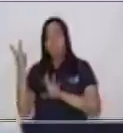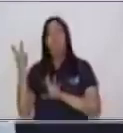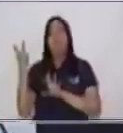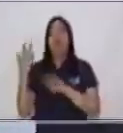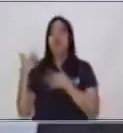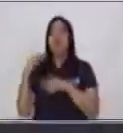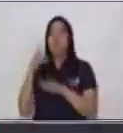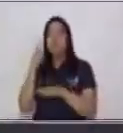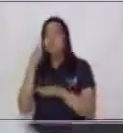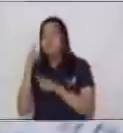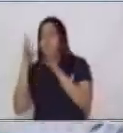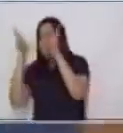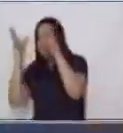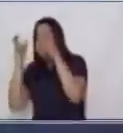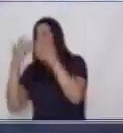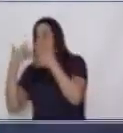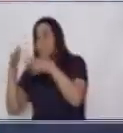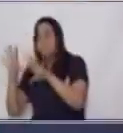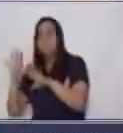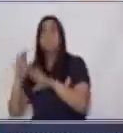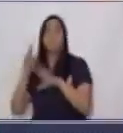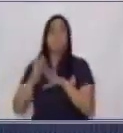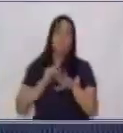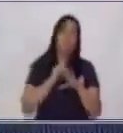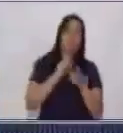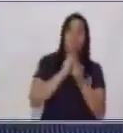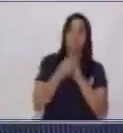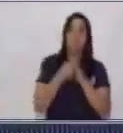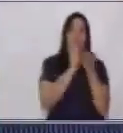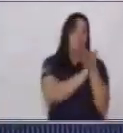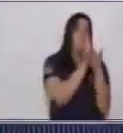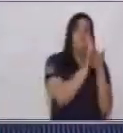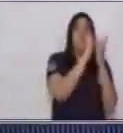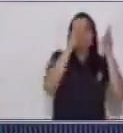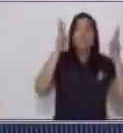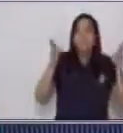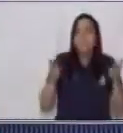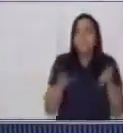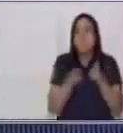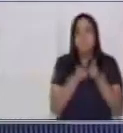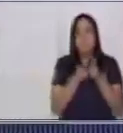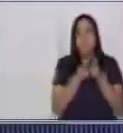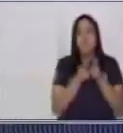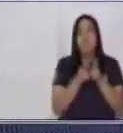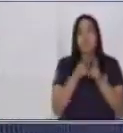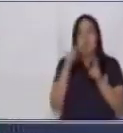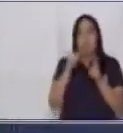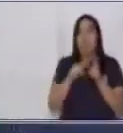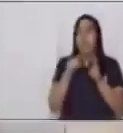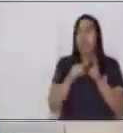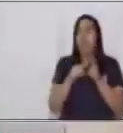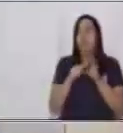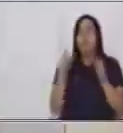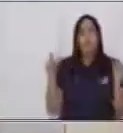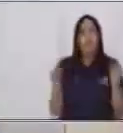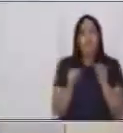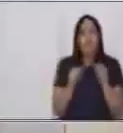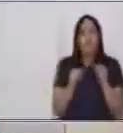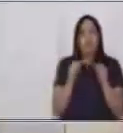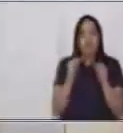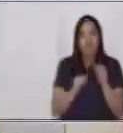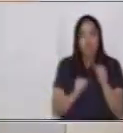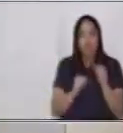redactar nosotros nuestro resumen. Sé que este es un texto, el que leímos es un texto breve, pero aún así